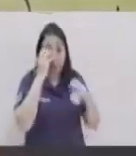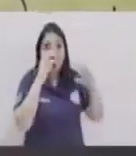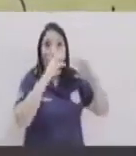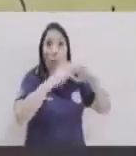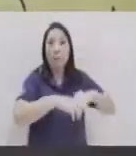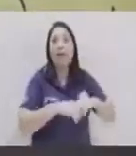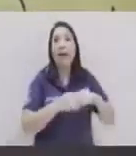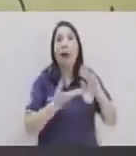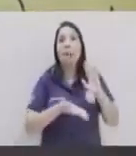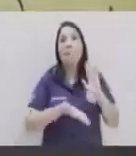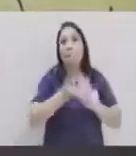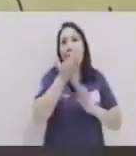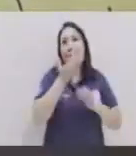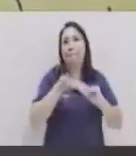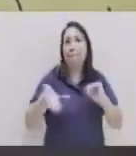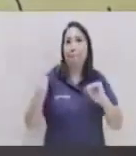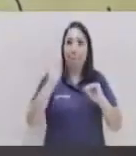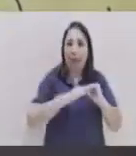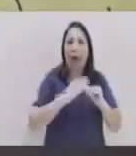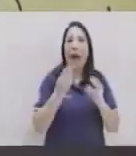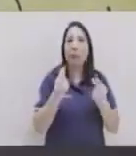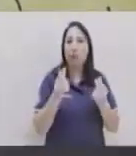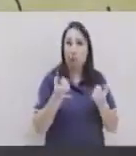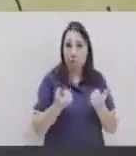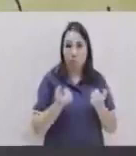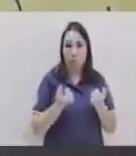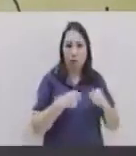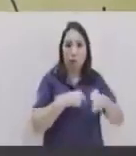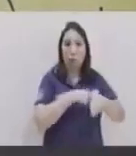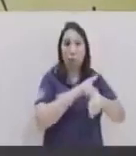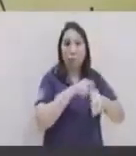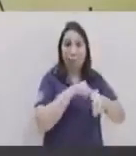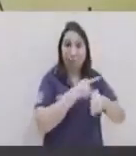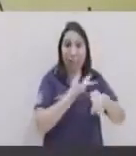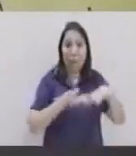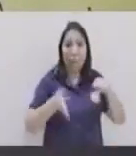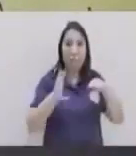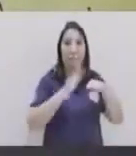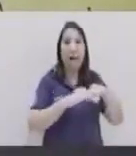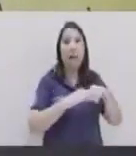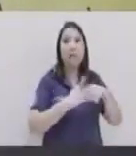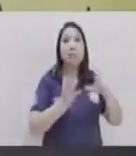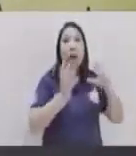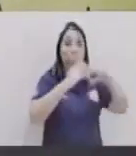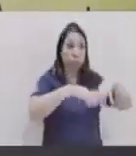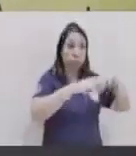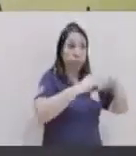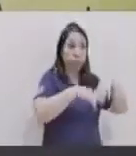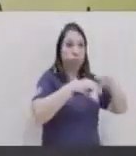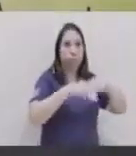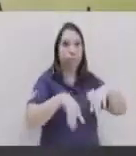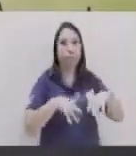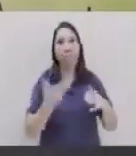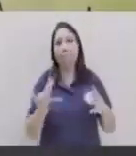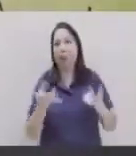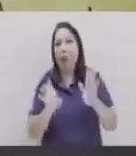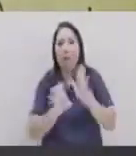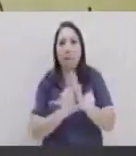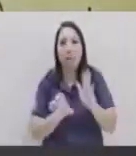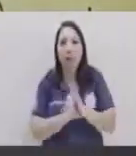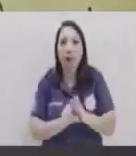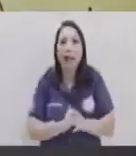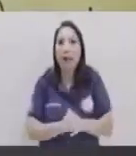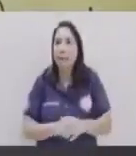más costoso, se lleva más tiempo y las pérdidas son cuantificables. Este desastre lo vamos a